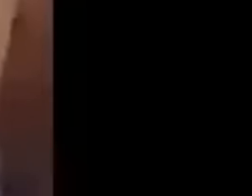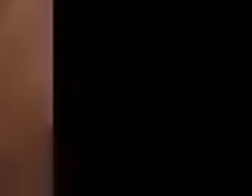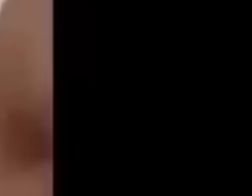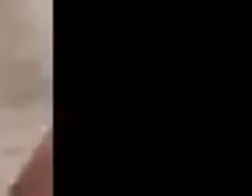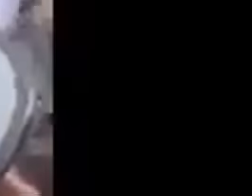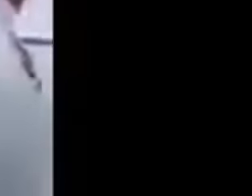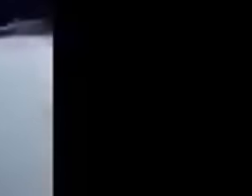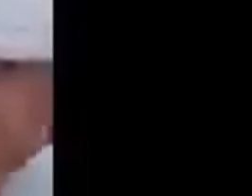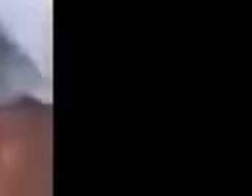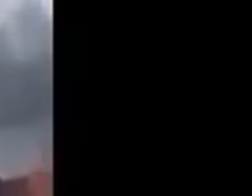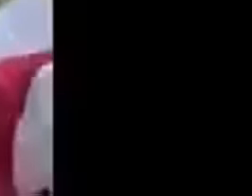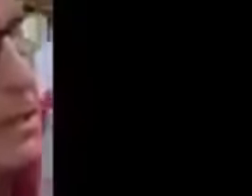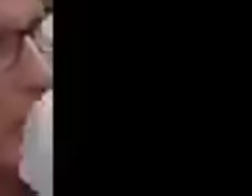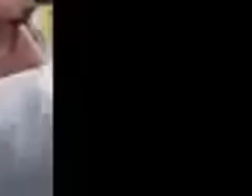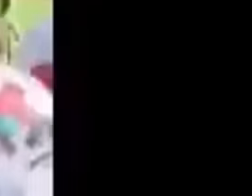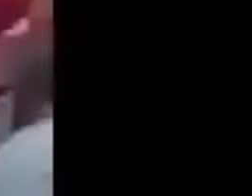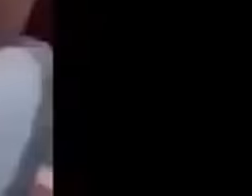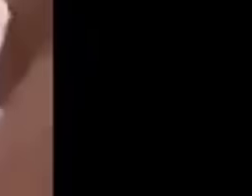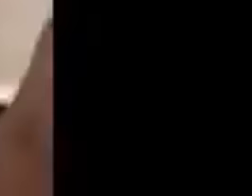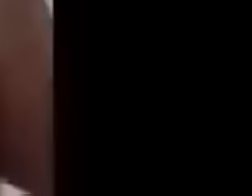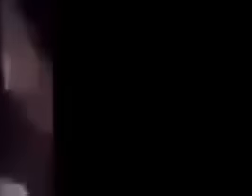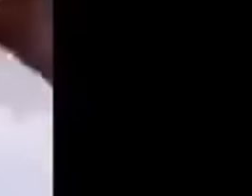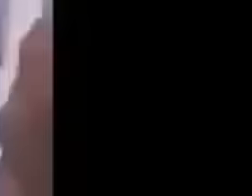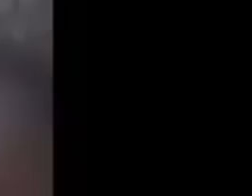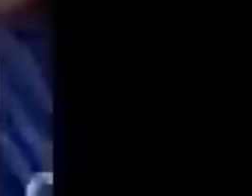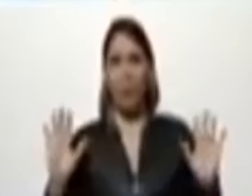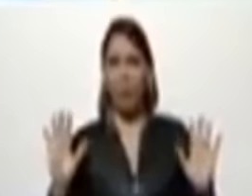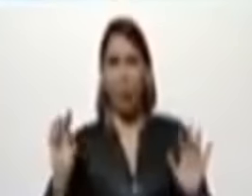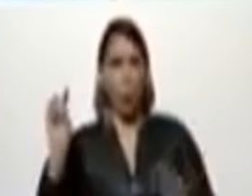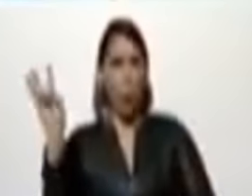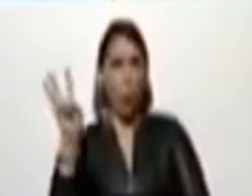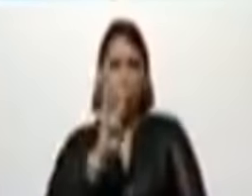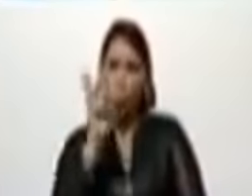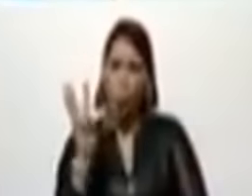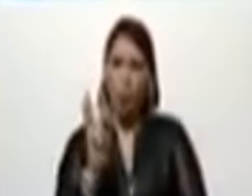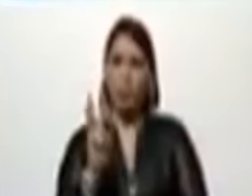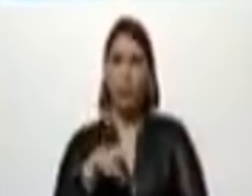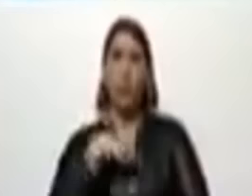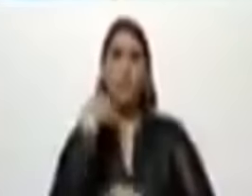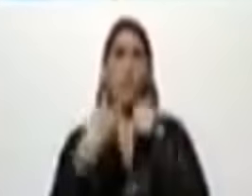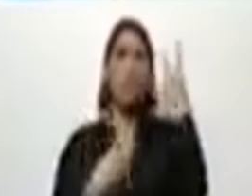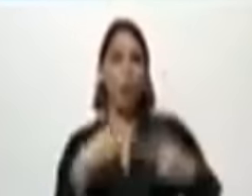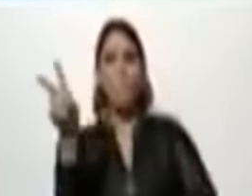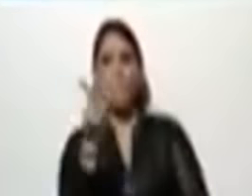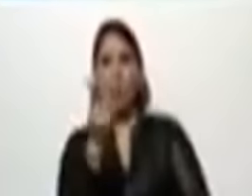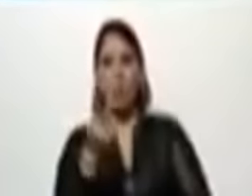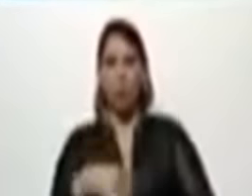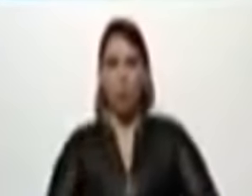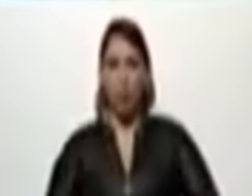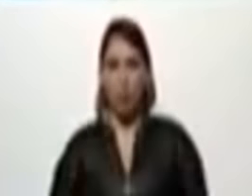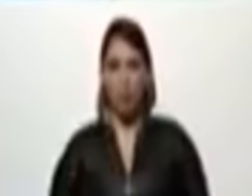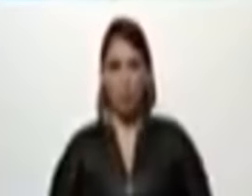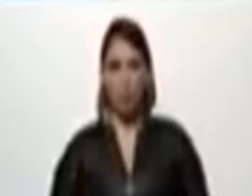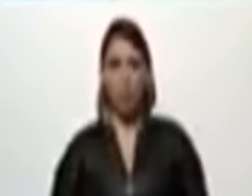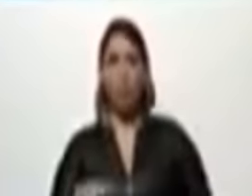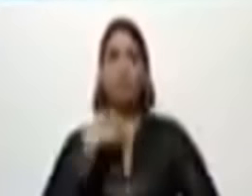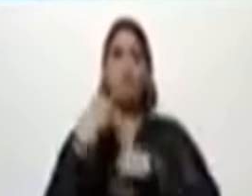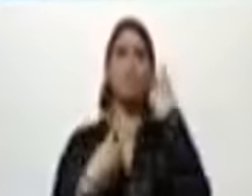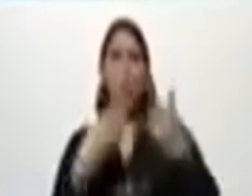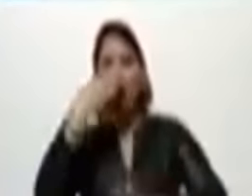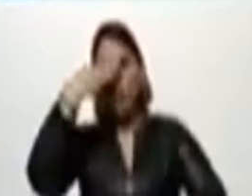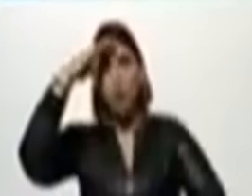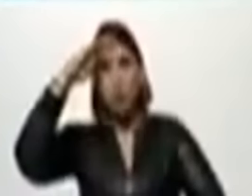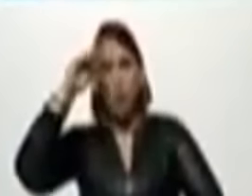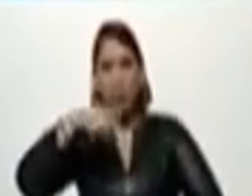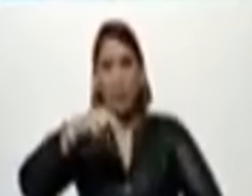los presos políticos. A su vez, el presidente de Venezuela, Nicolás Maduro, felicitó este domingo la conducta ejemplar de la Guardia Nacional, cuerpo militar encargado del